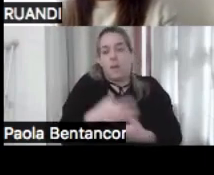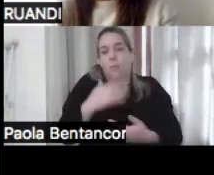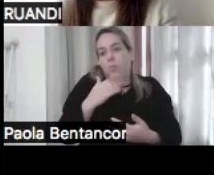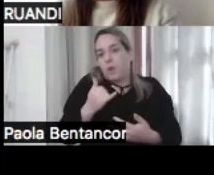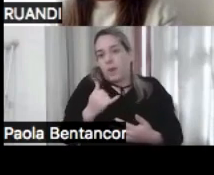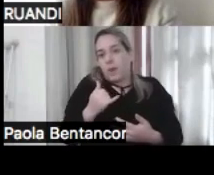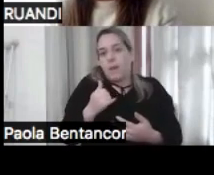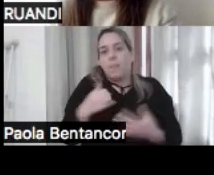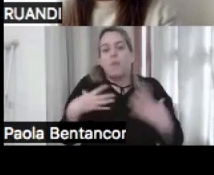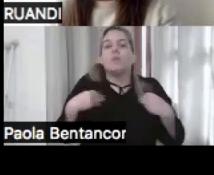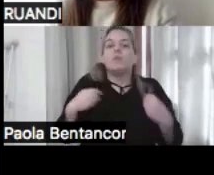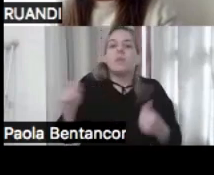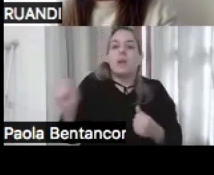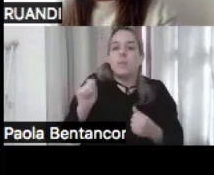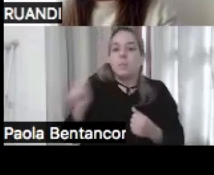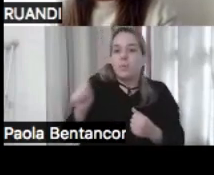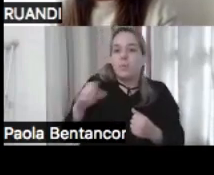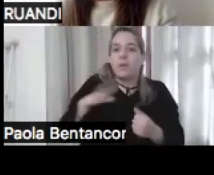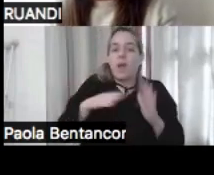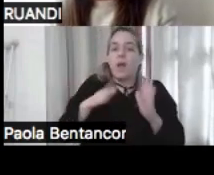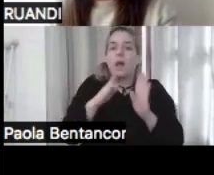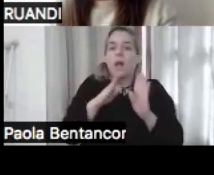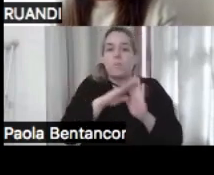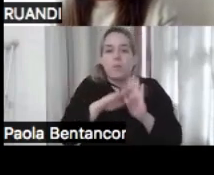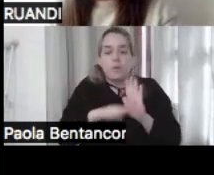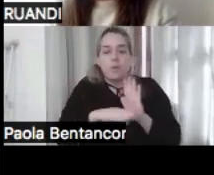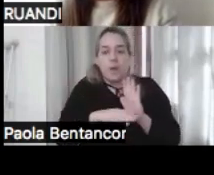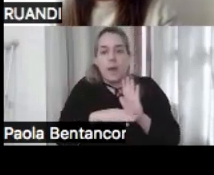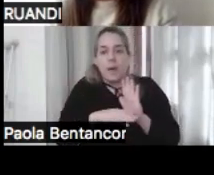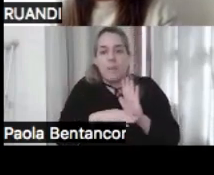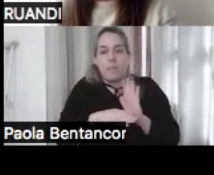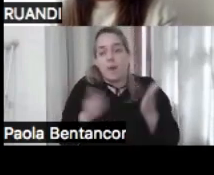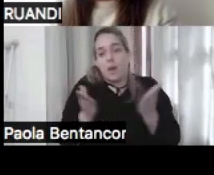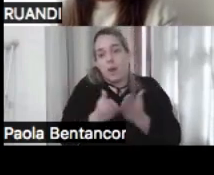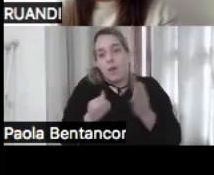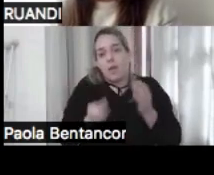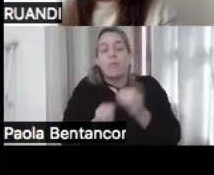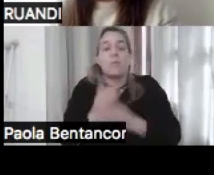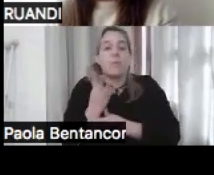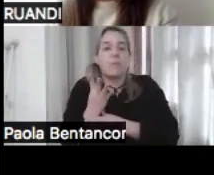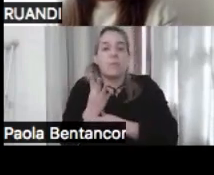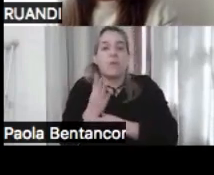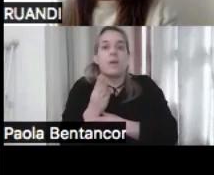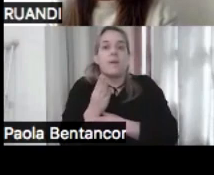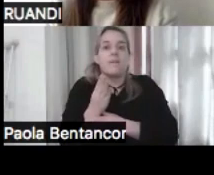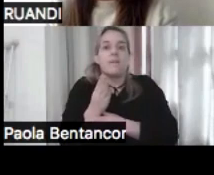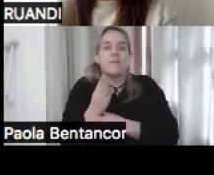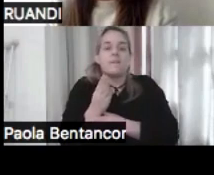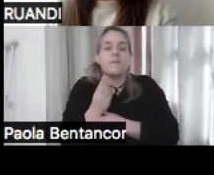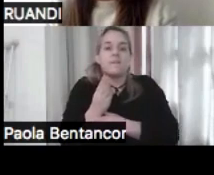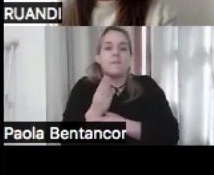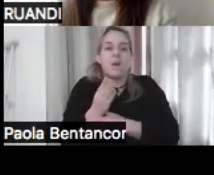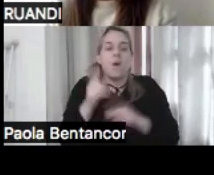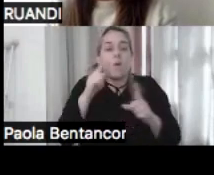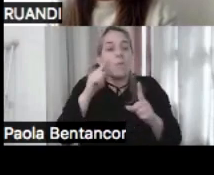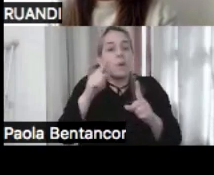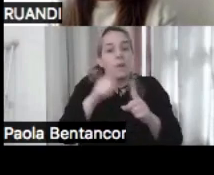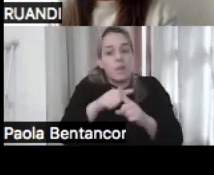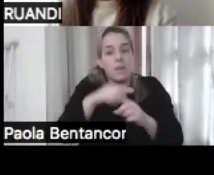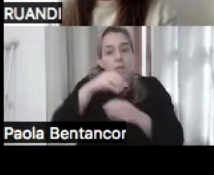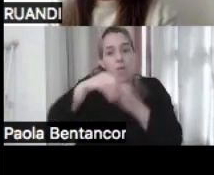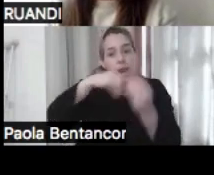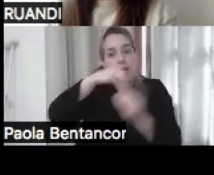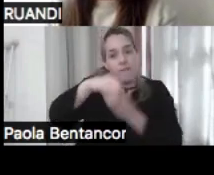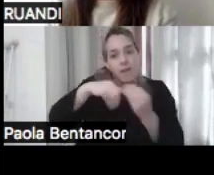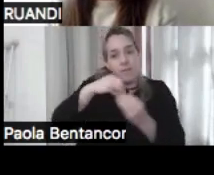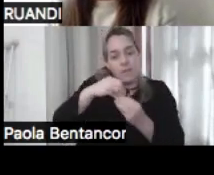en los programas de prevención y demás, se está trabajando en el diseño de programas centrados en la familia, que la verdad me